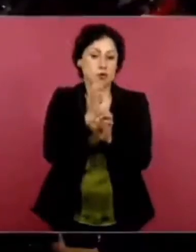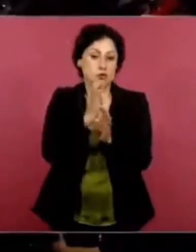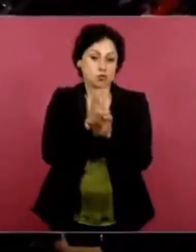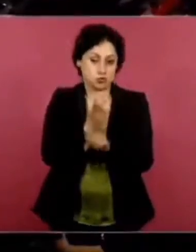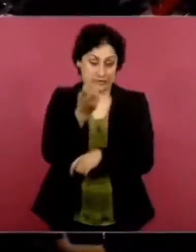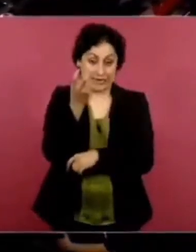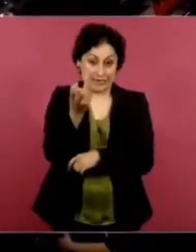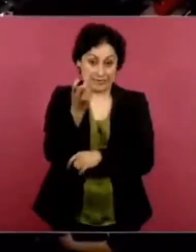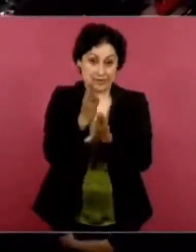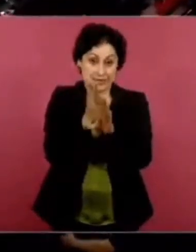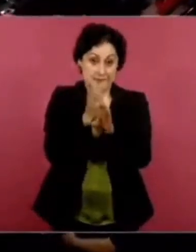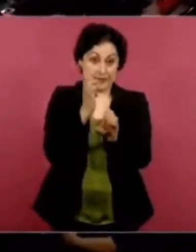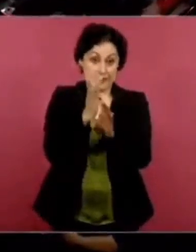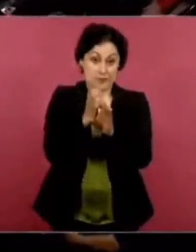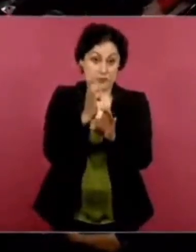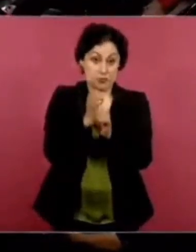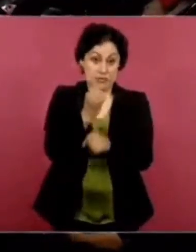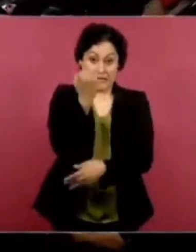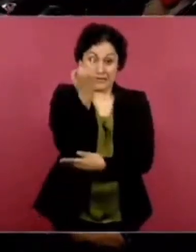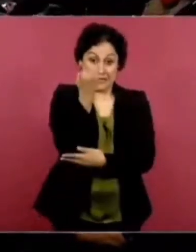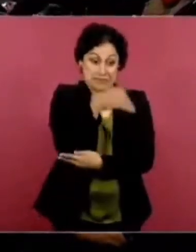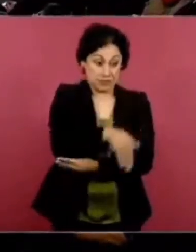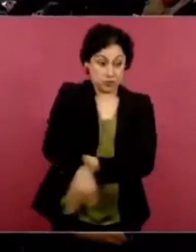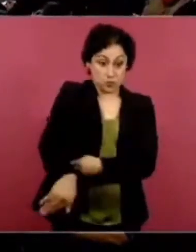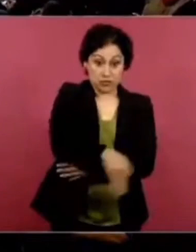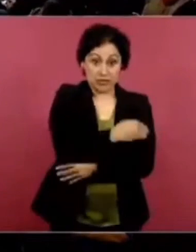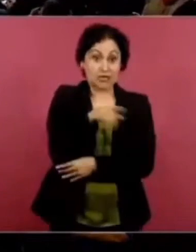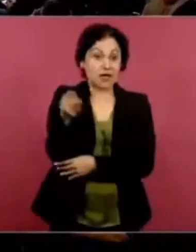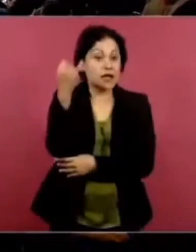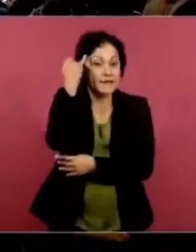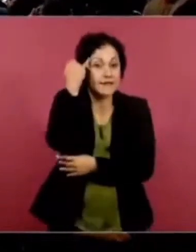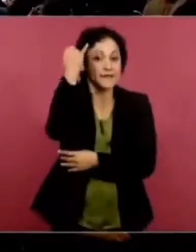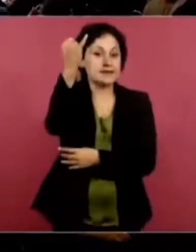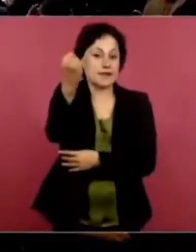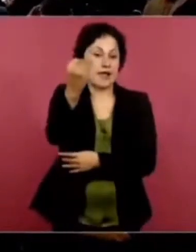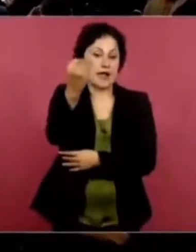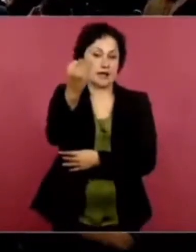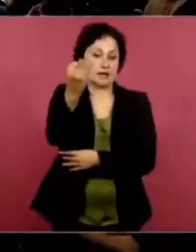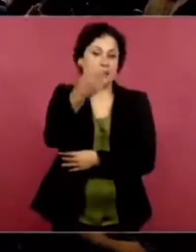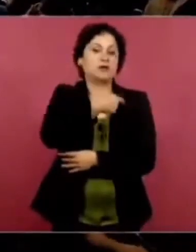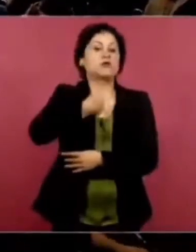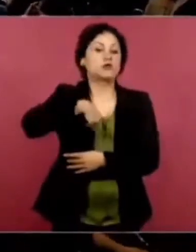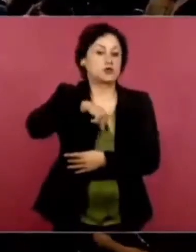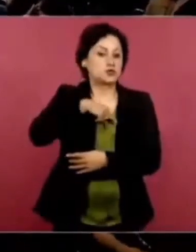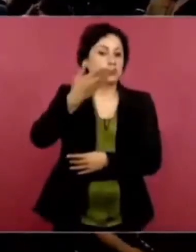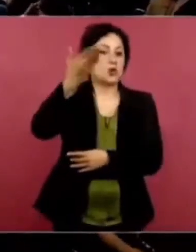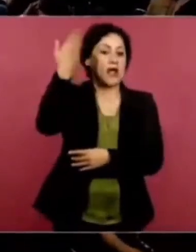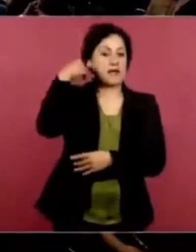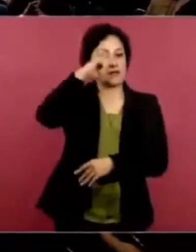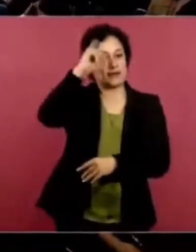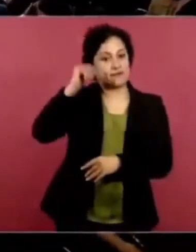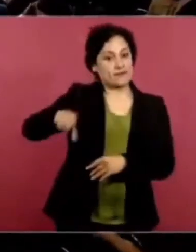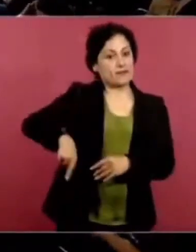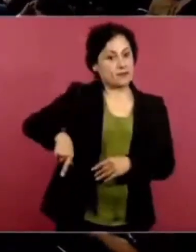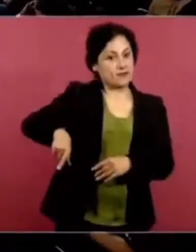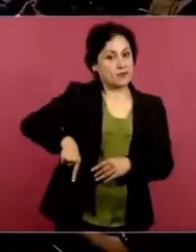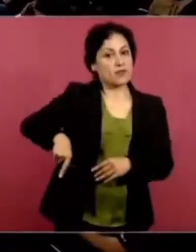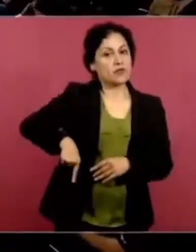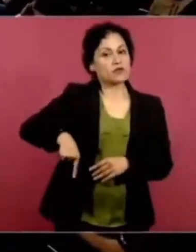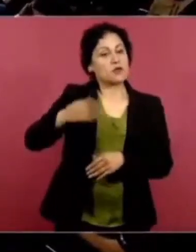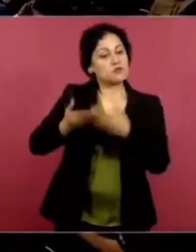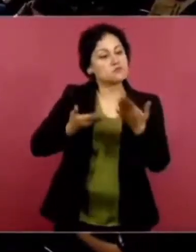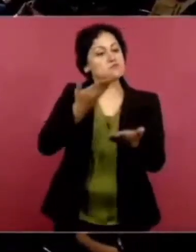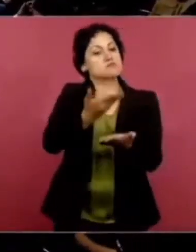Metrobús en Insurgentes. Marcelo. Nosotros iniciamos eso aquí en la ciudad. Y